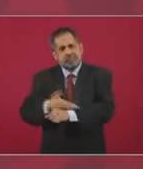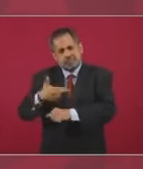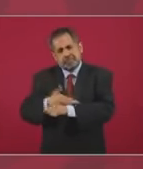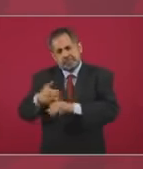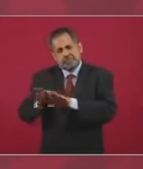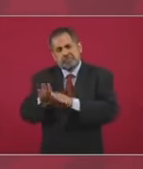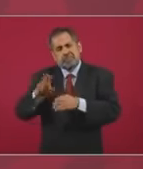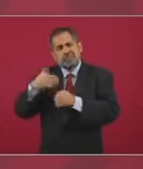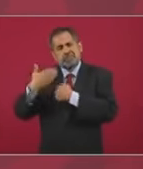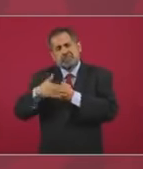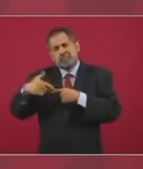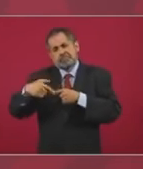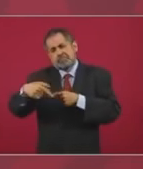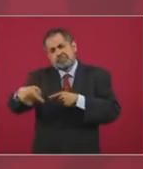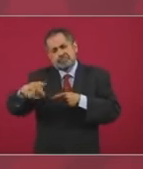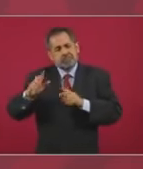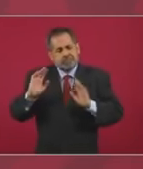de